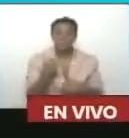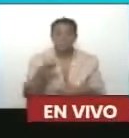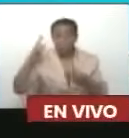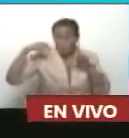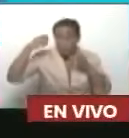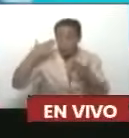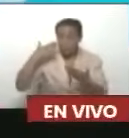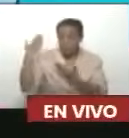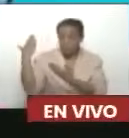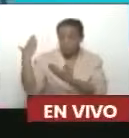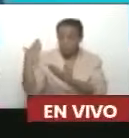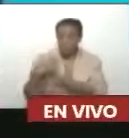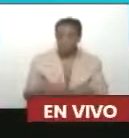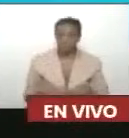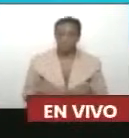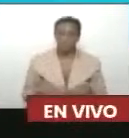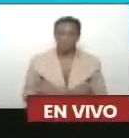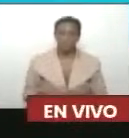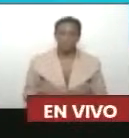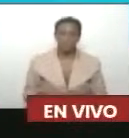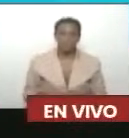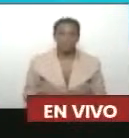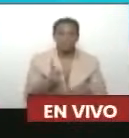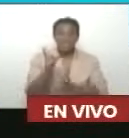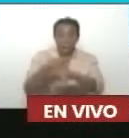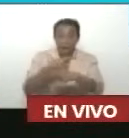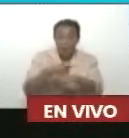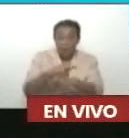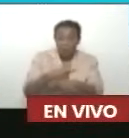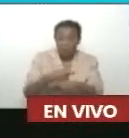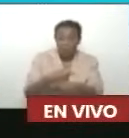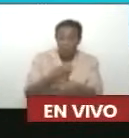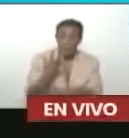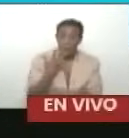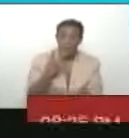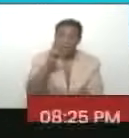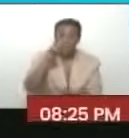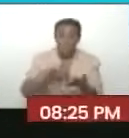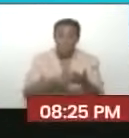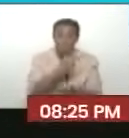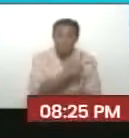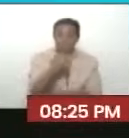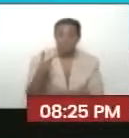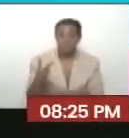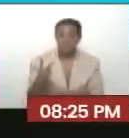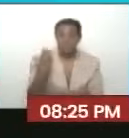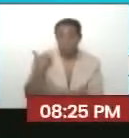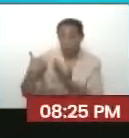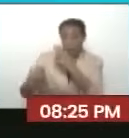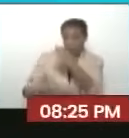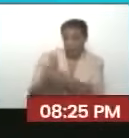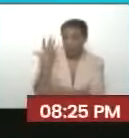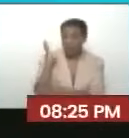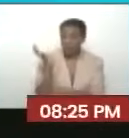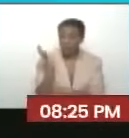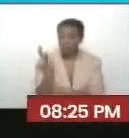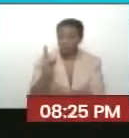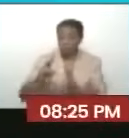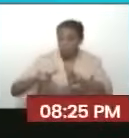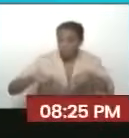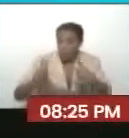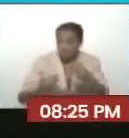video. Si en agosto del 2022 fundamos el Congreso de la Nueva